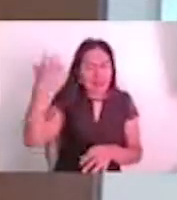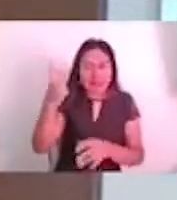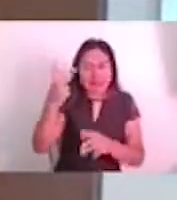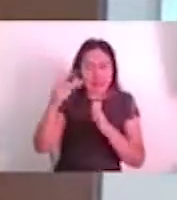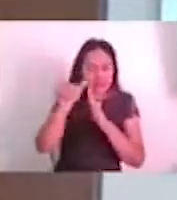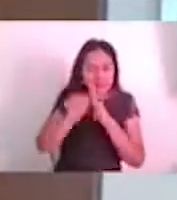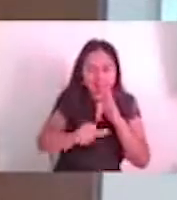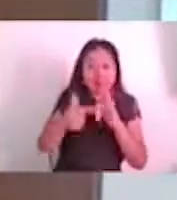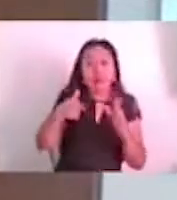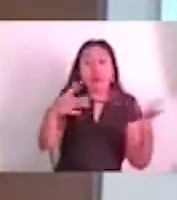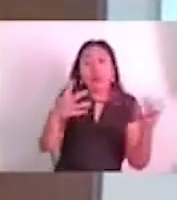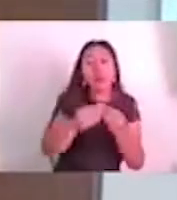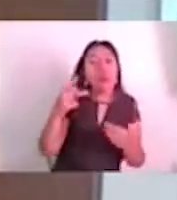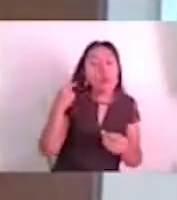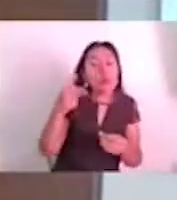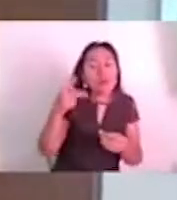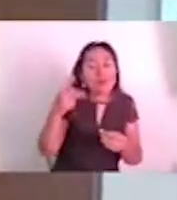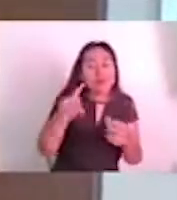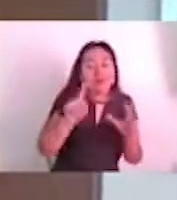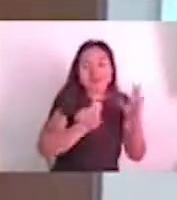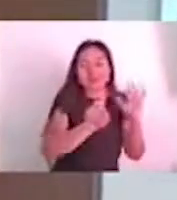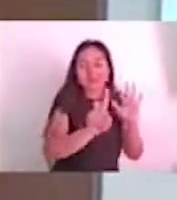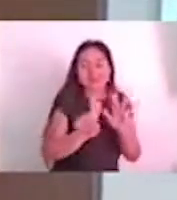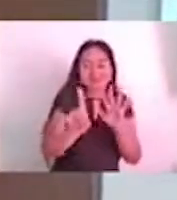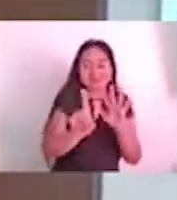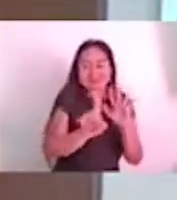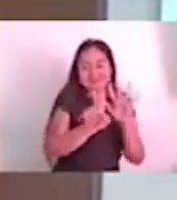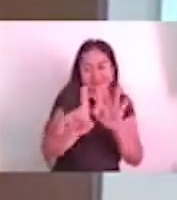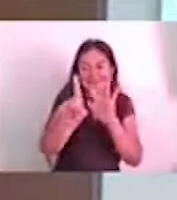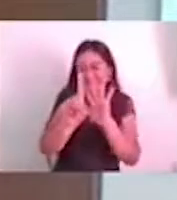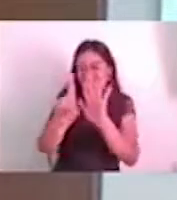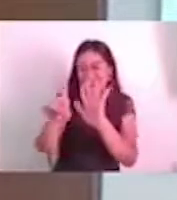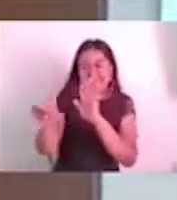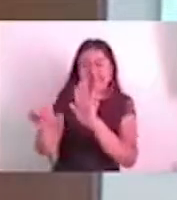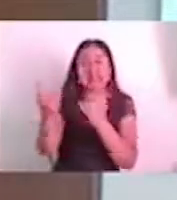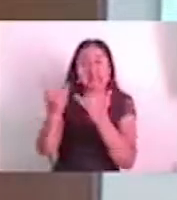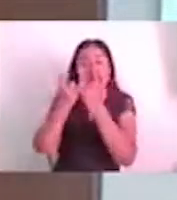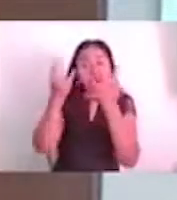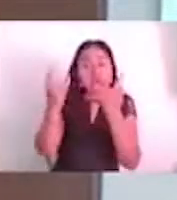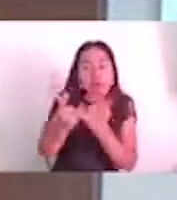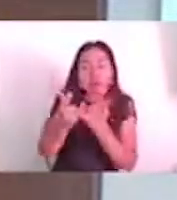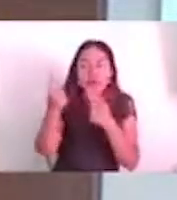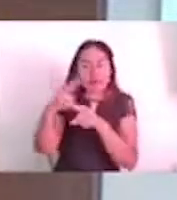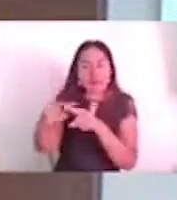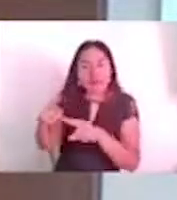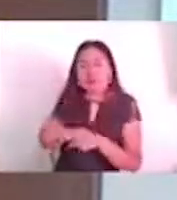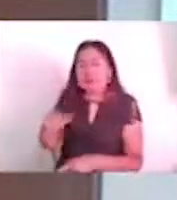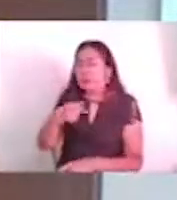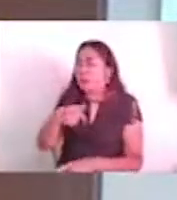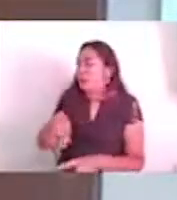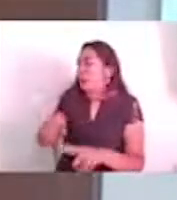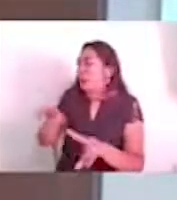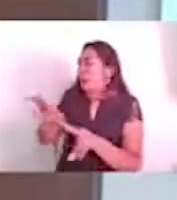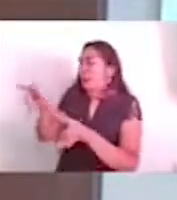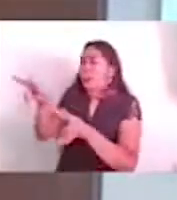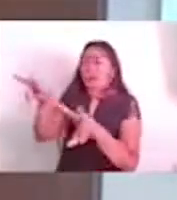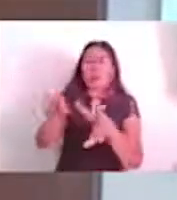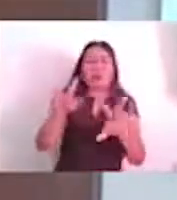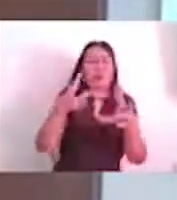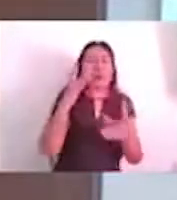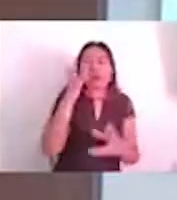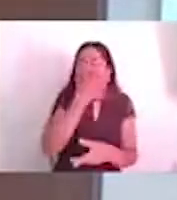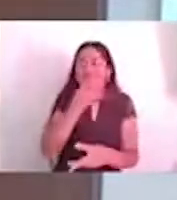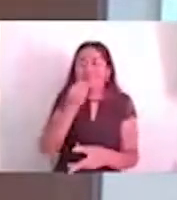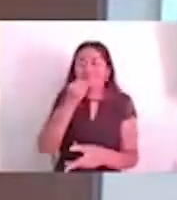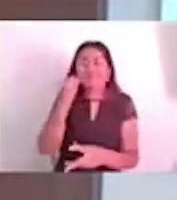Puebla para el plan de manejo del Centro Histórico de Puebla y fue un día fantástico. En verdad, y lo pronto es que cada vez se nos unía